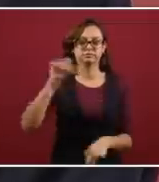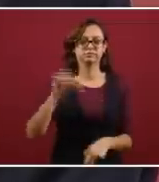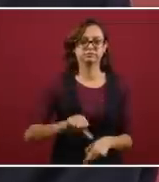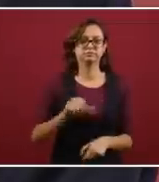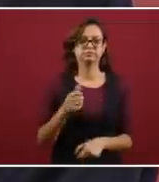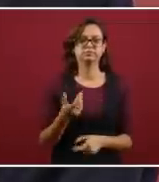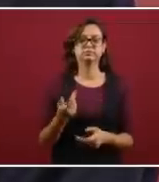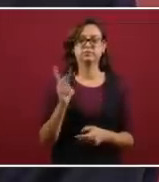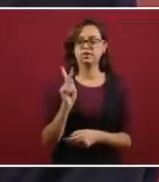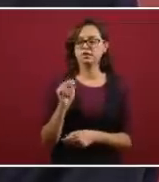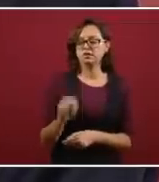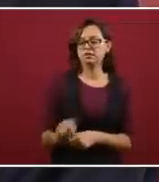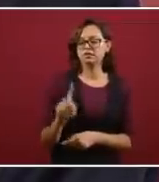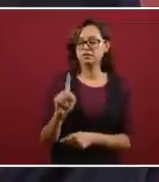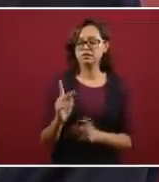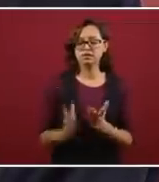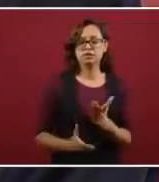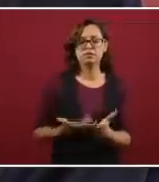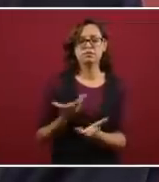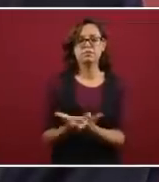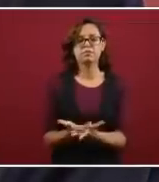el plan